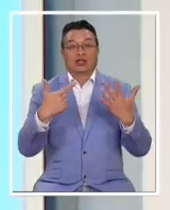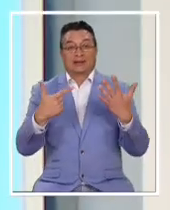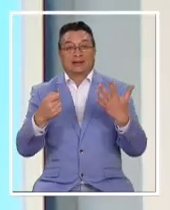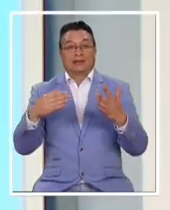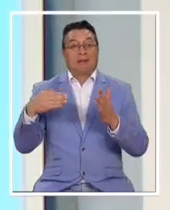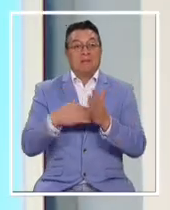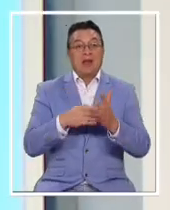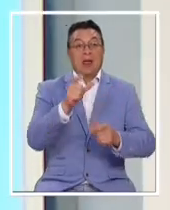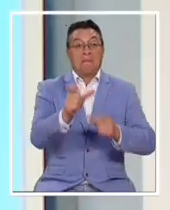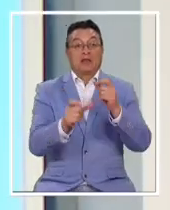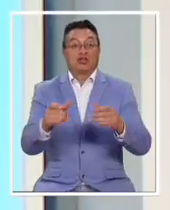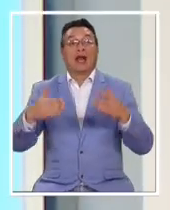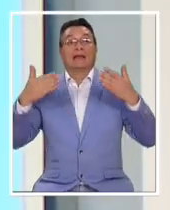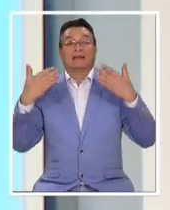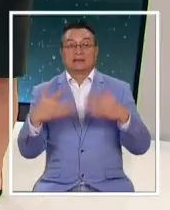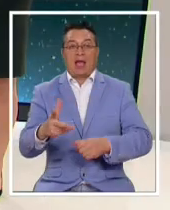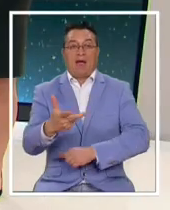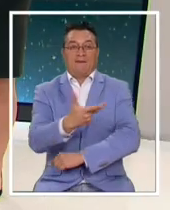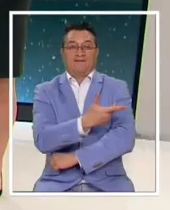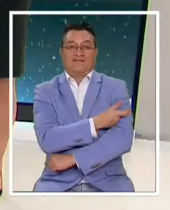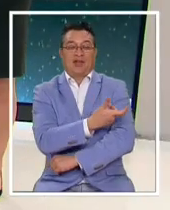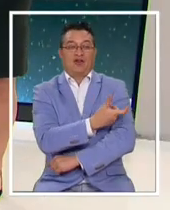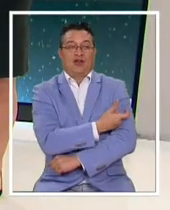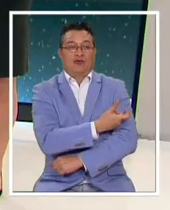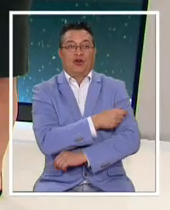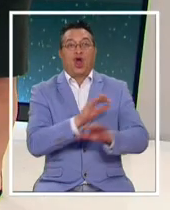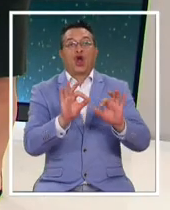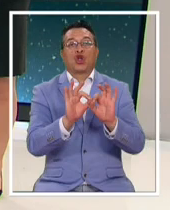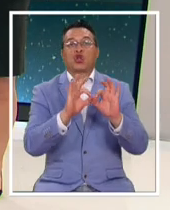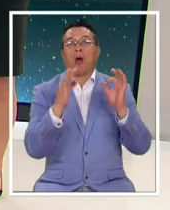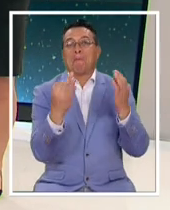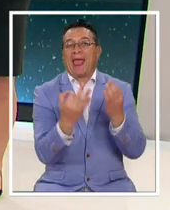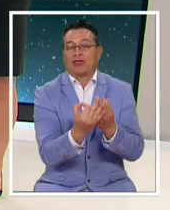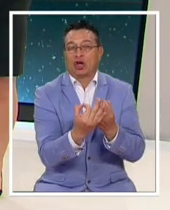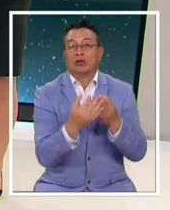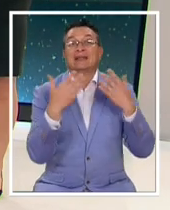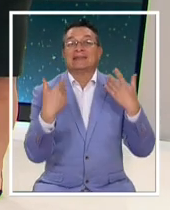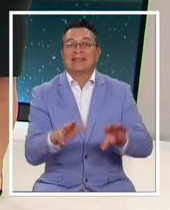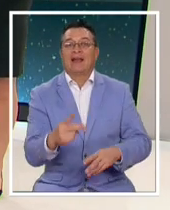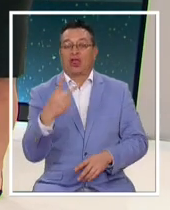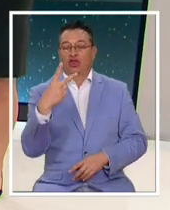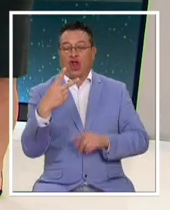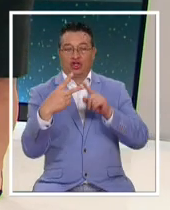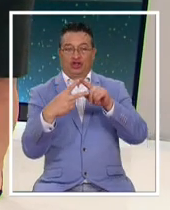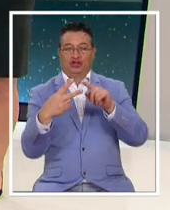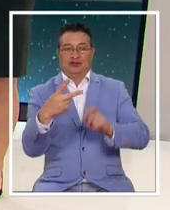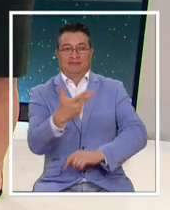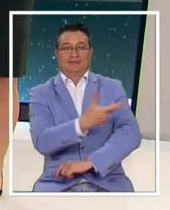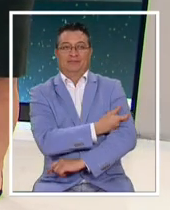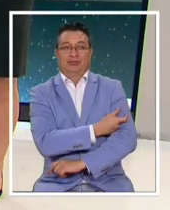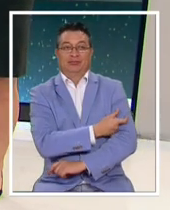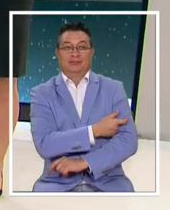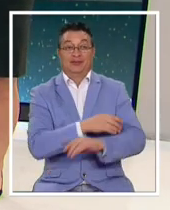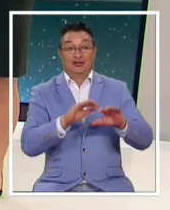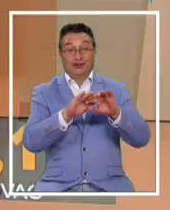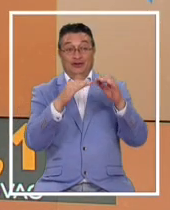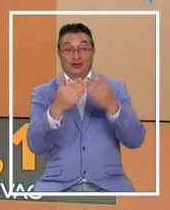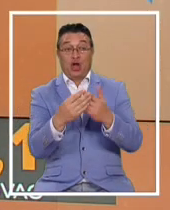5.270.000 personas ya están vacunadas con su esquema completo, es decir, las 2 inyecciones, de los